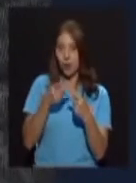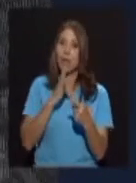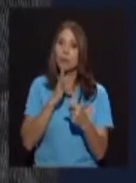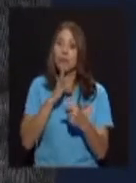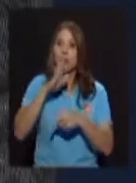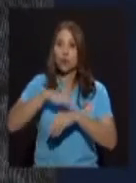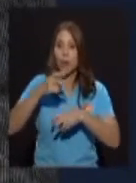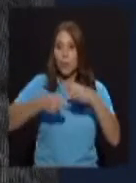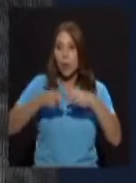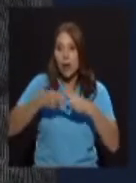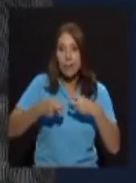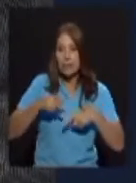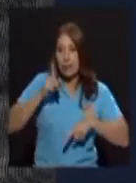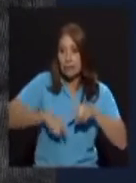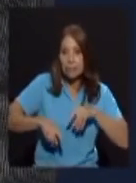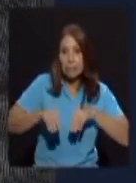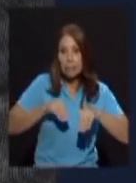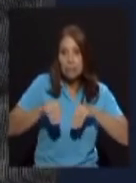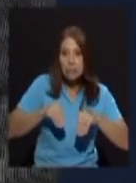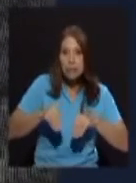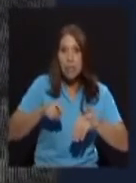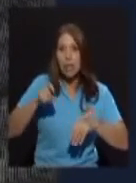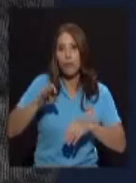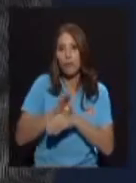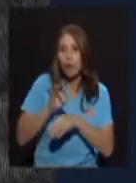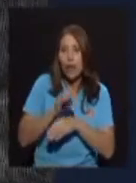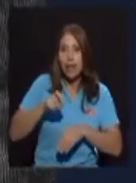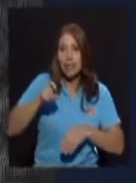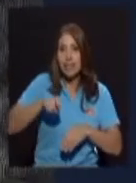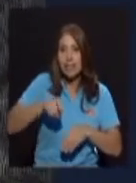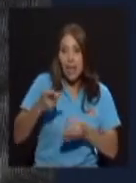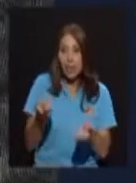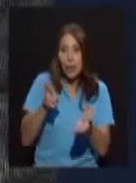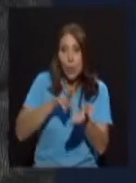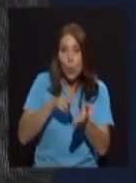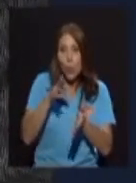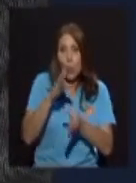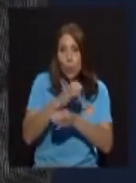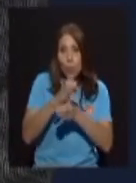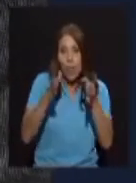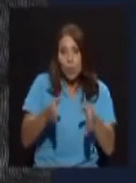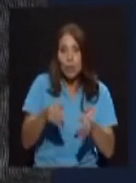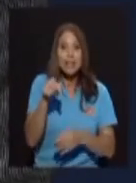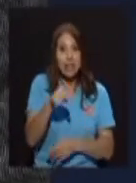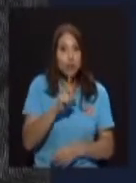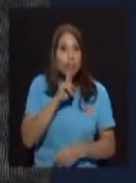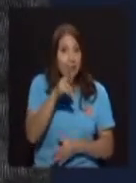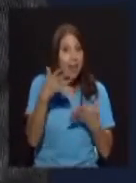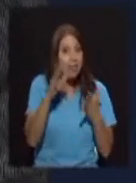problemas de funcionalidad, de necesidad de cuidadores, ¿verdad? Eso es una realidad y nosotros lo hemos